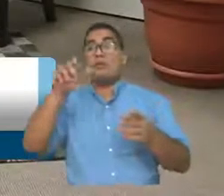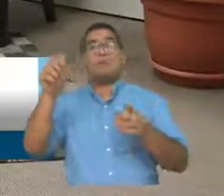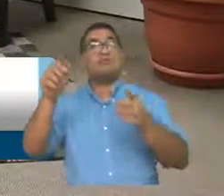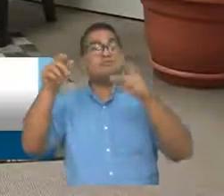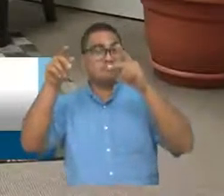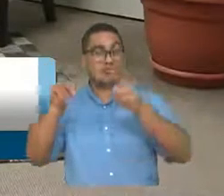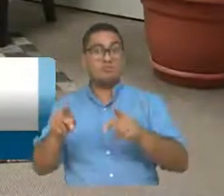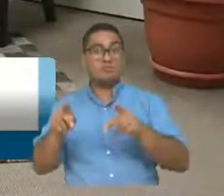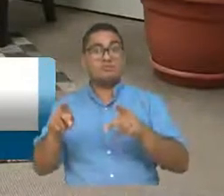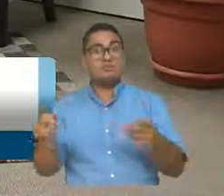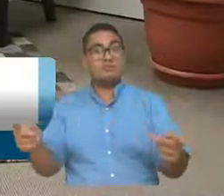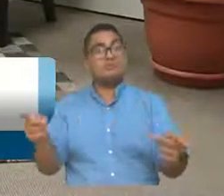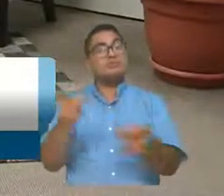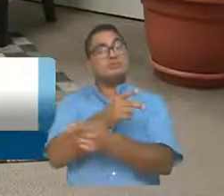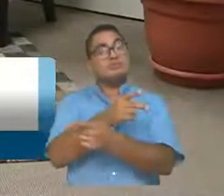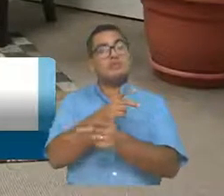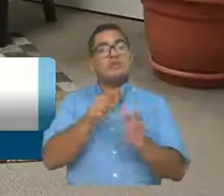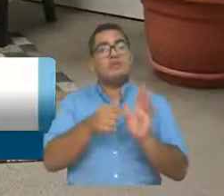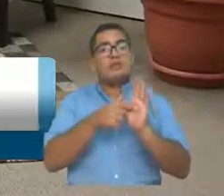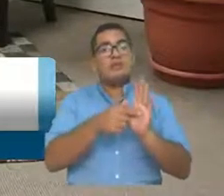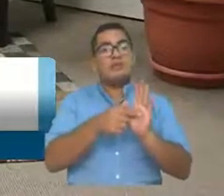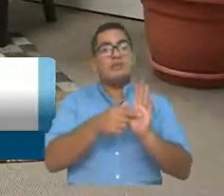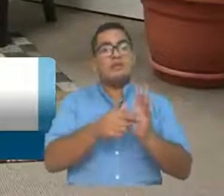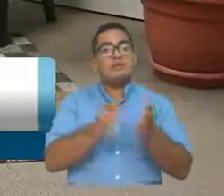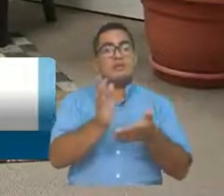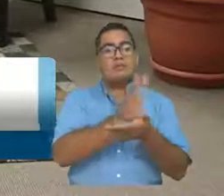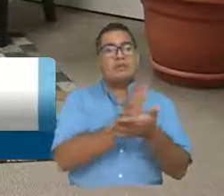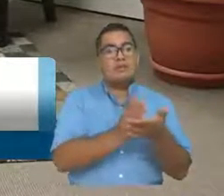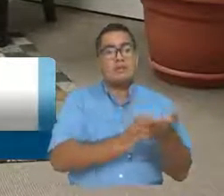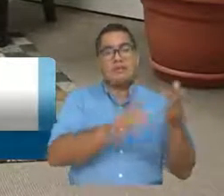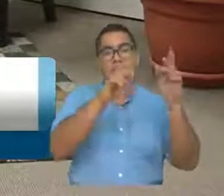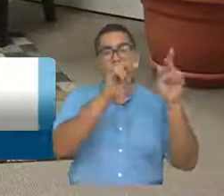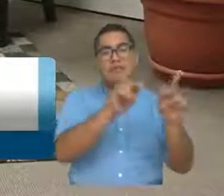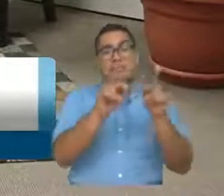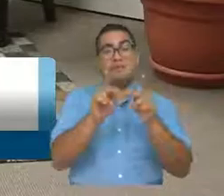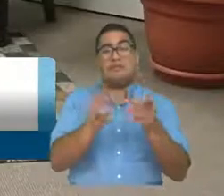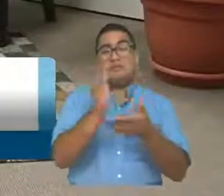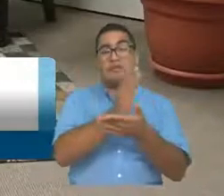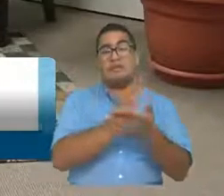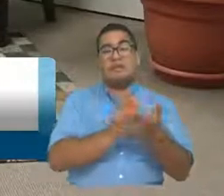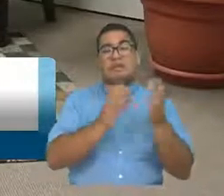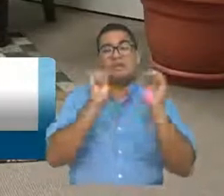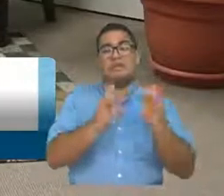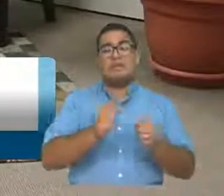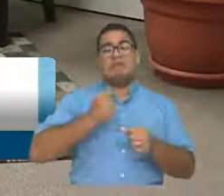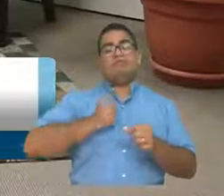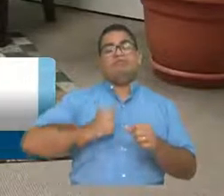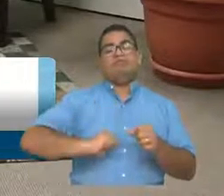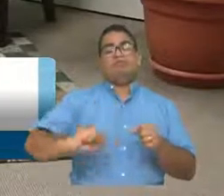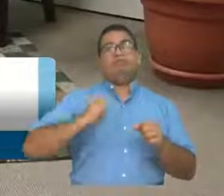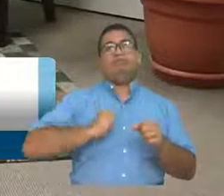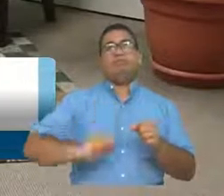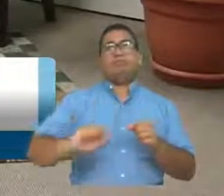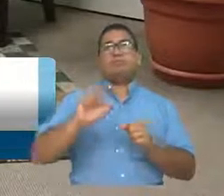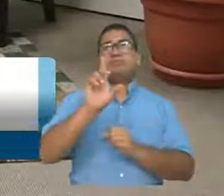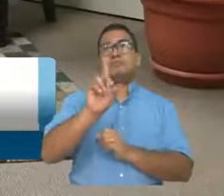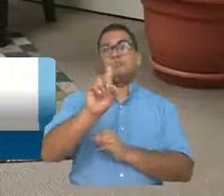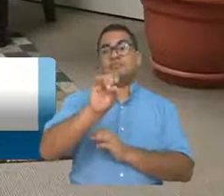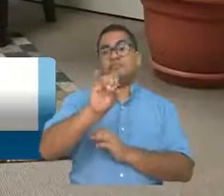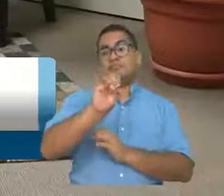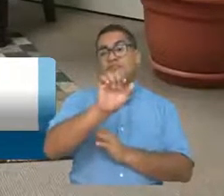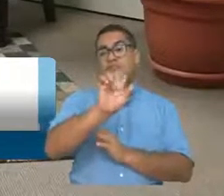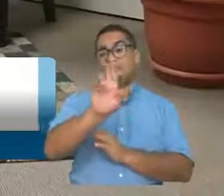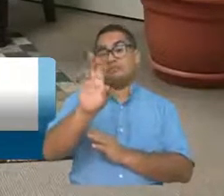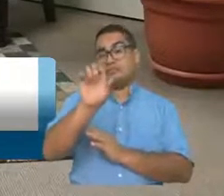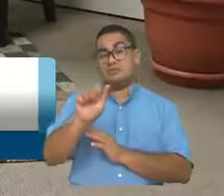pero no todo el mundo desarrolla la enfermedad de la misma forma. Hay personas que le dan, como vos decías,